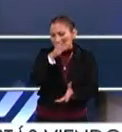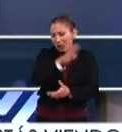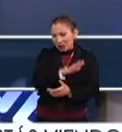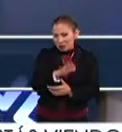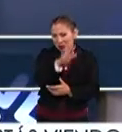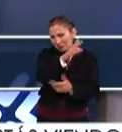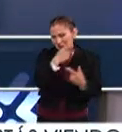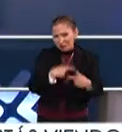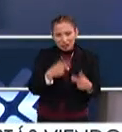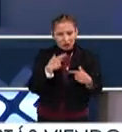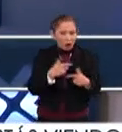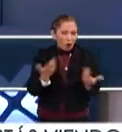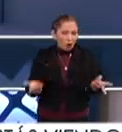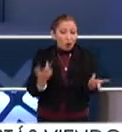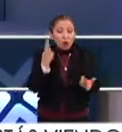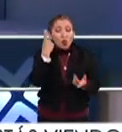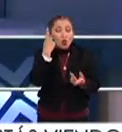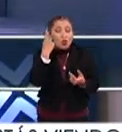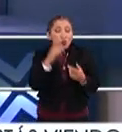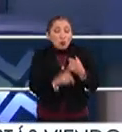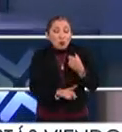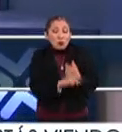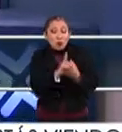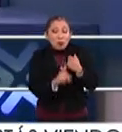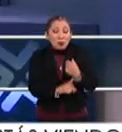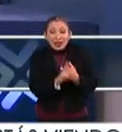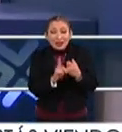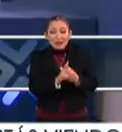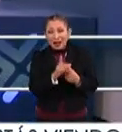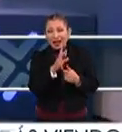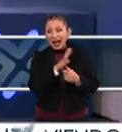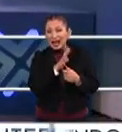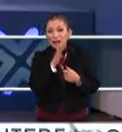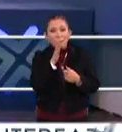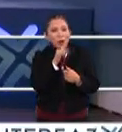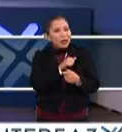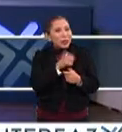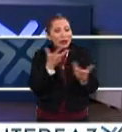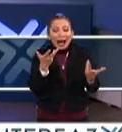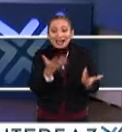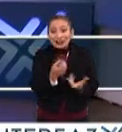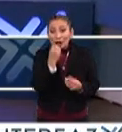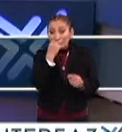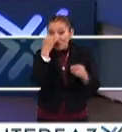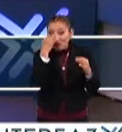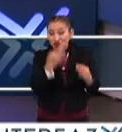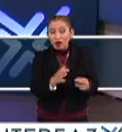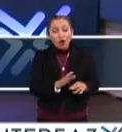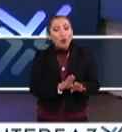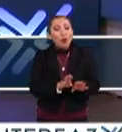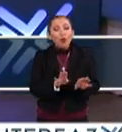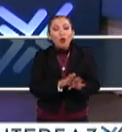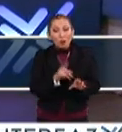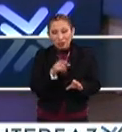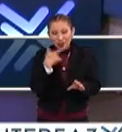mayoría de las personas, una de las principales barreras por las cuales no podemos llevar a cabo una alimentación correcta, de las que se han identificado,